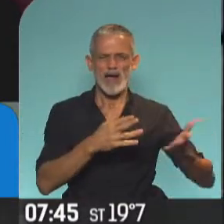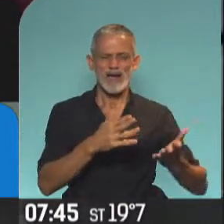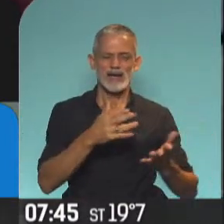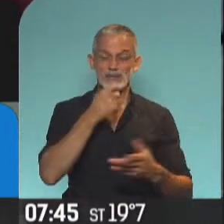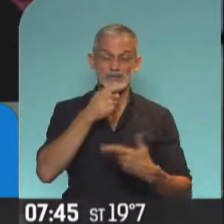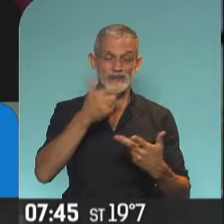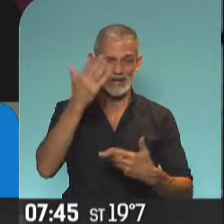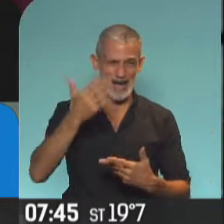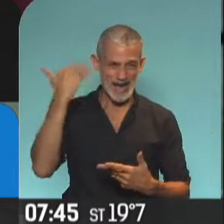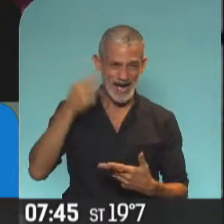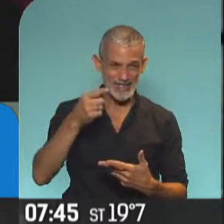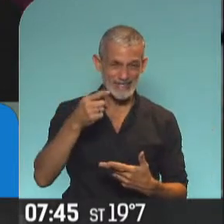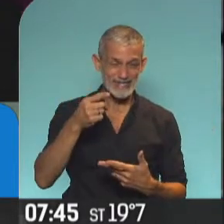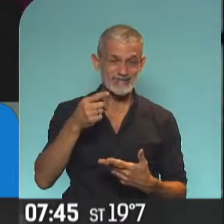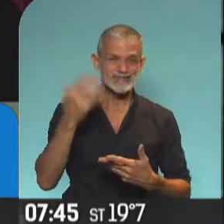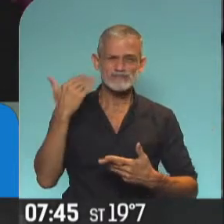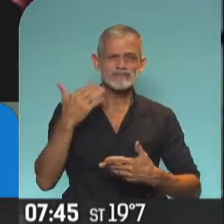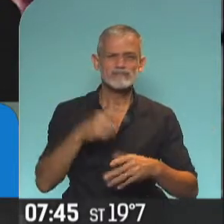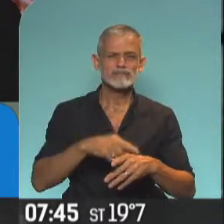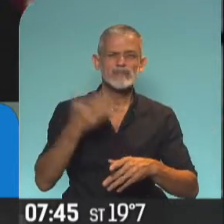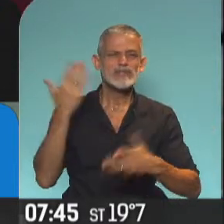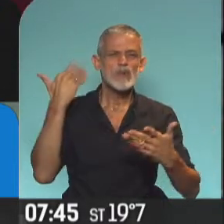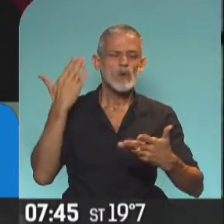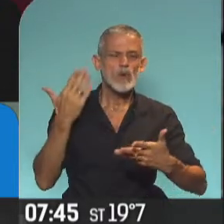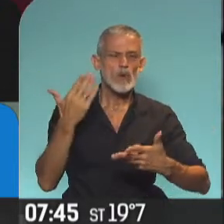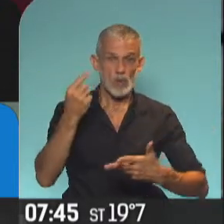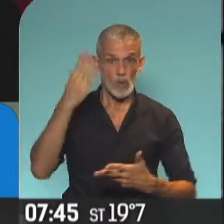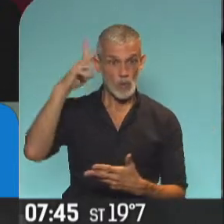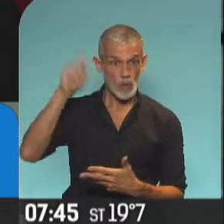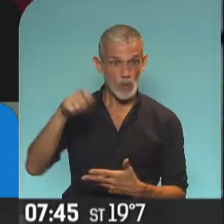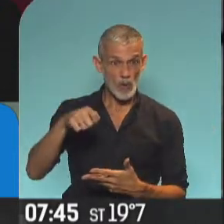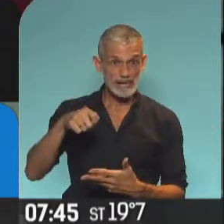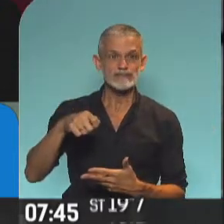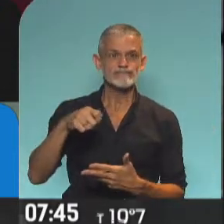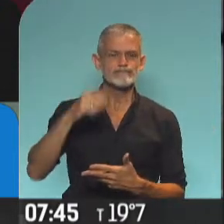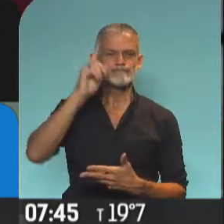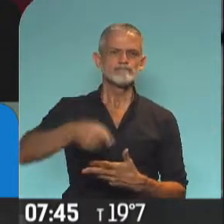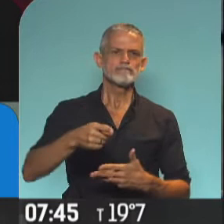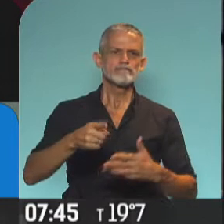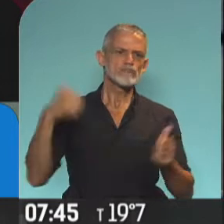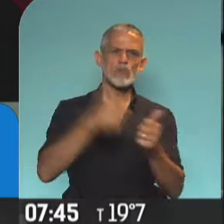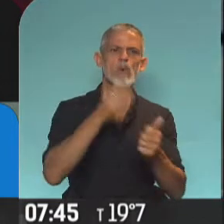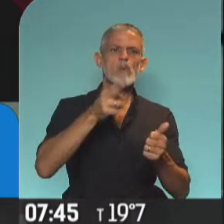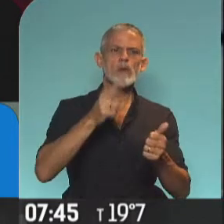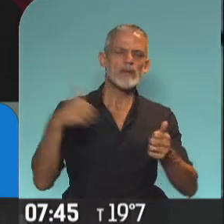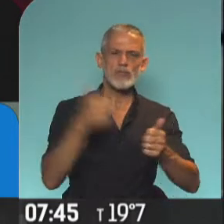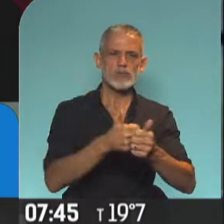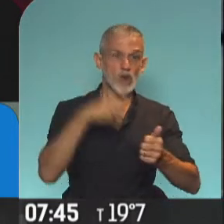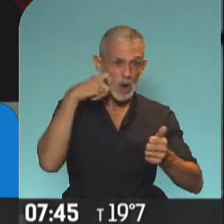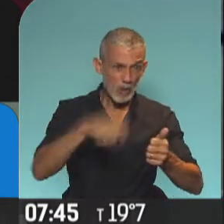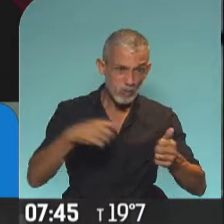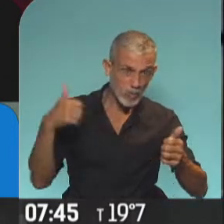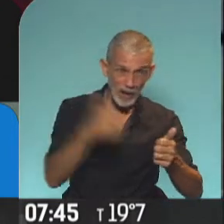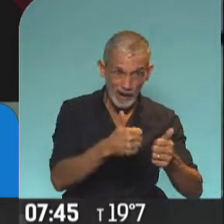de hace un tiempo ya de una de un juez que dictamen una orden de restricción y frente a la violación de esa orden de